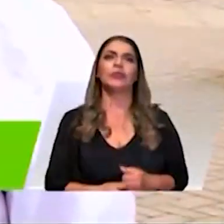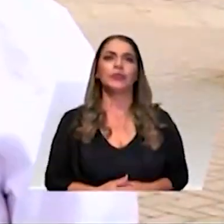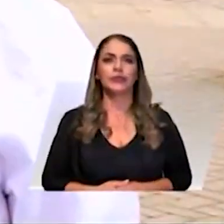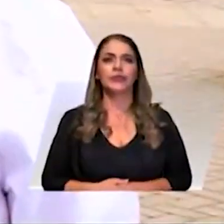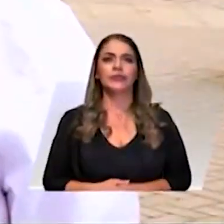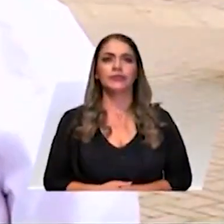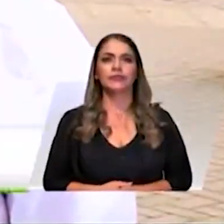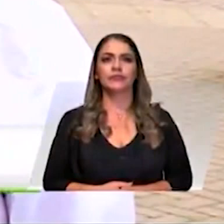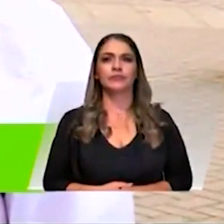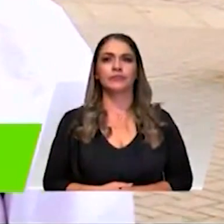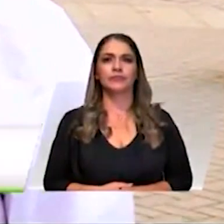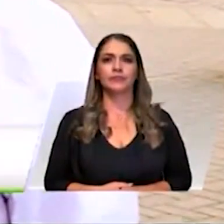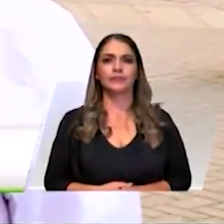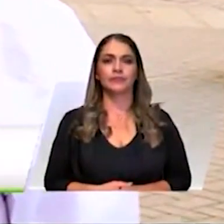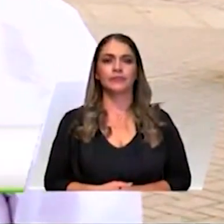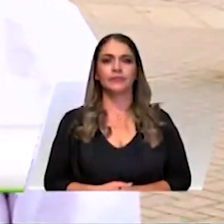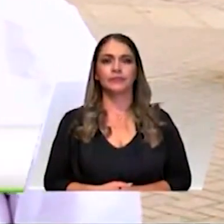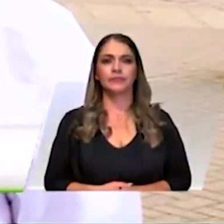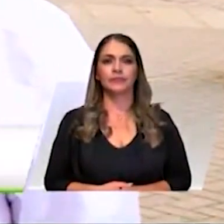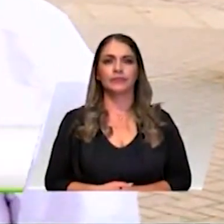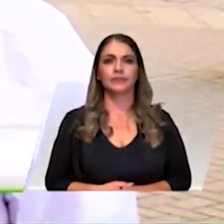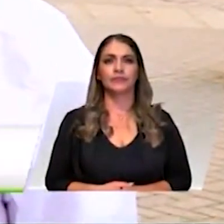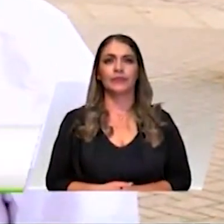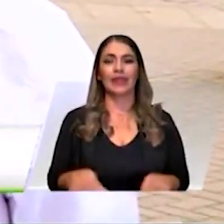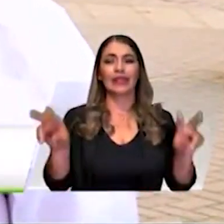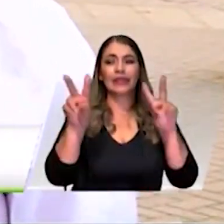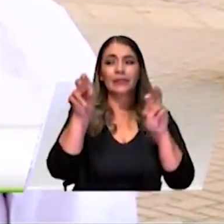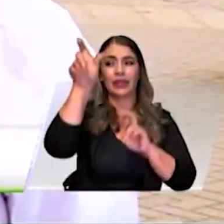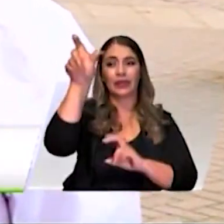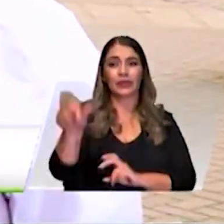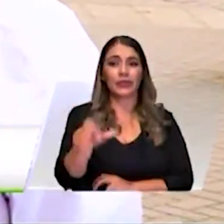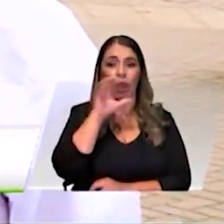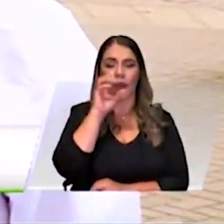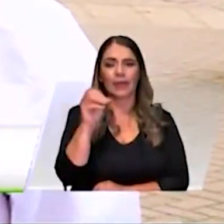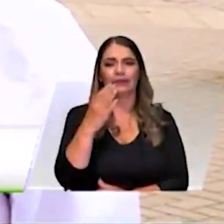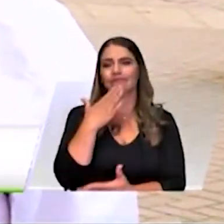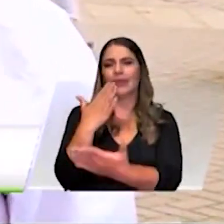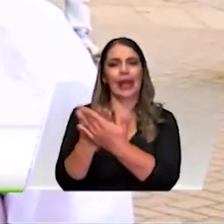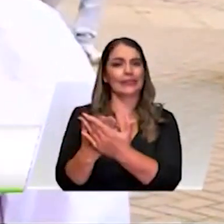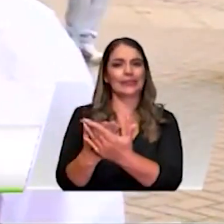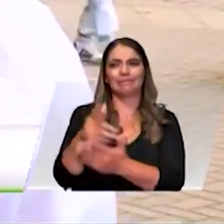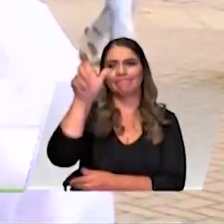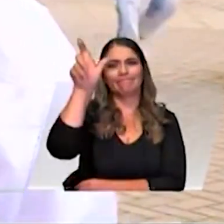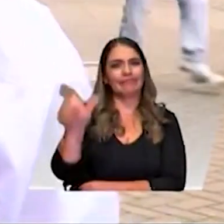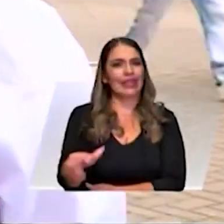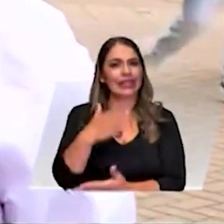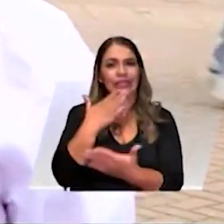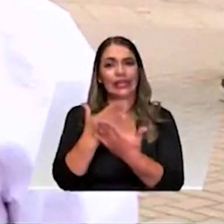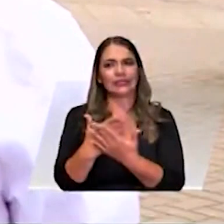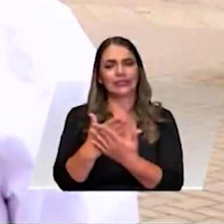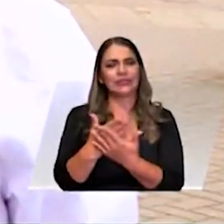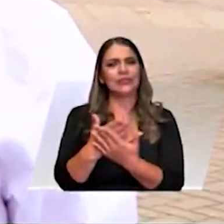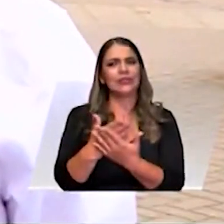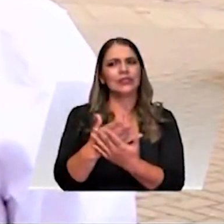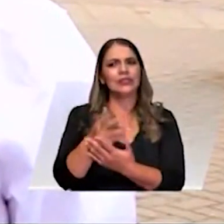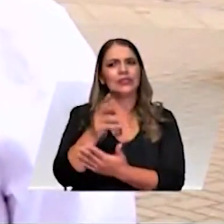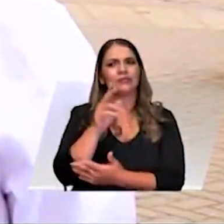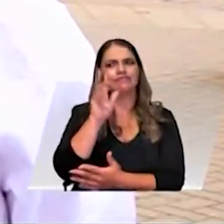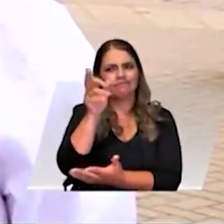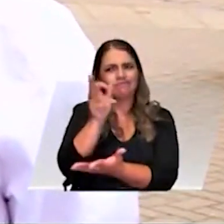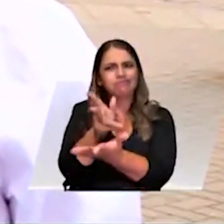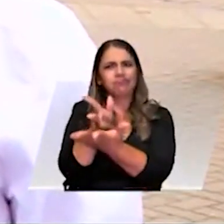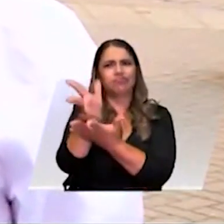que podría identificar a Luis Fernando, que son muchísimas, es gratitud, lealtad, trabajo en